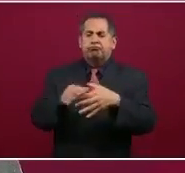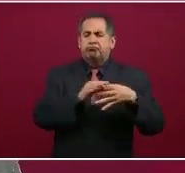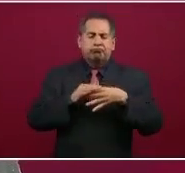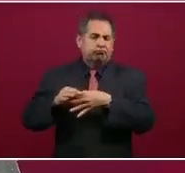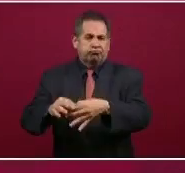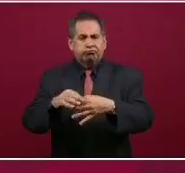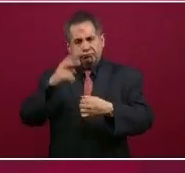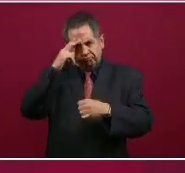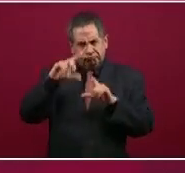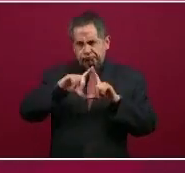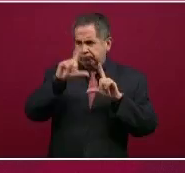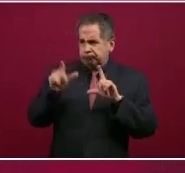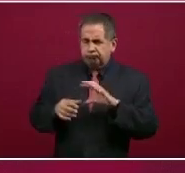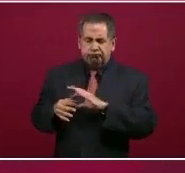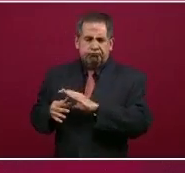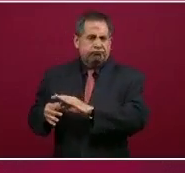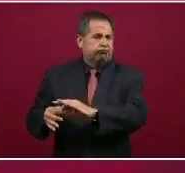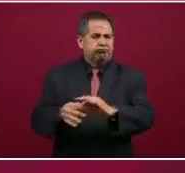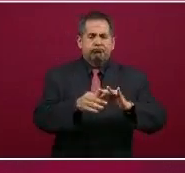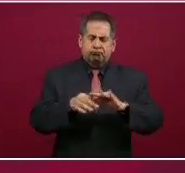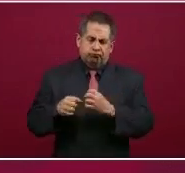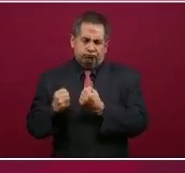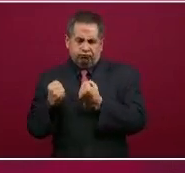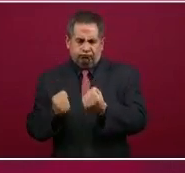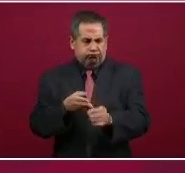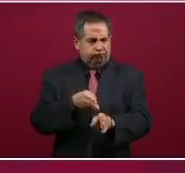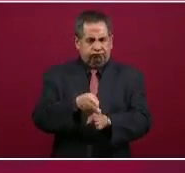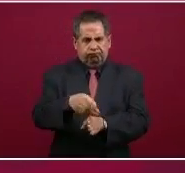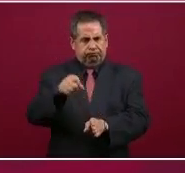nacional, no tengo la menor duda.